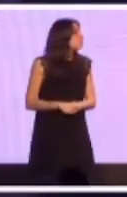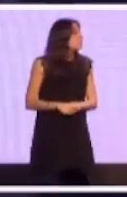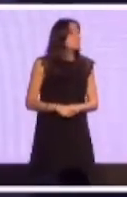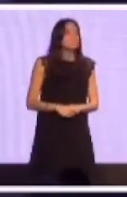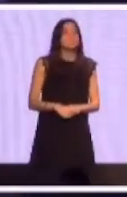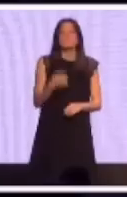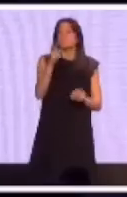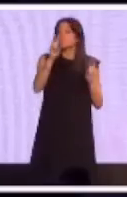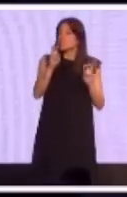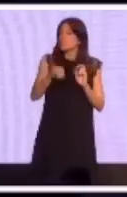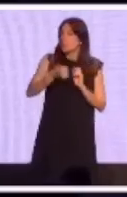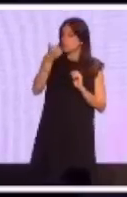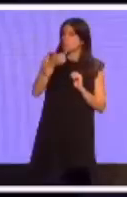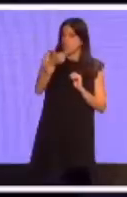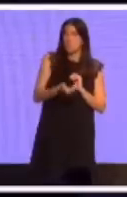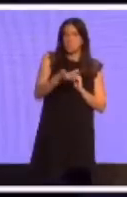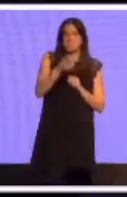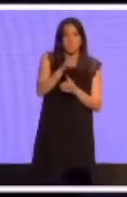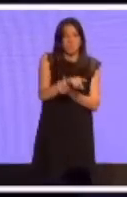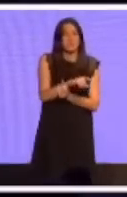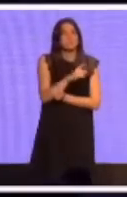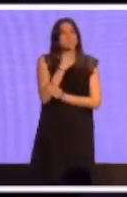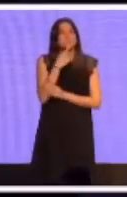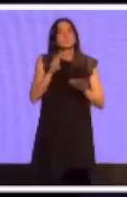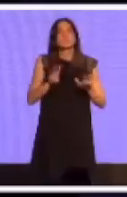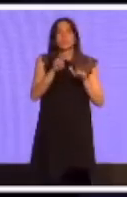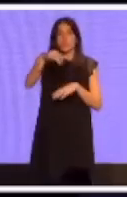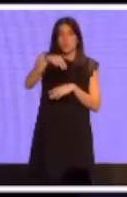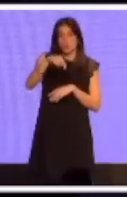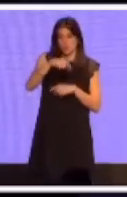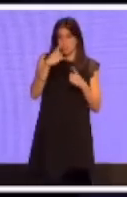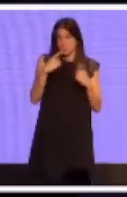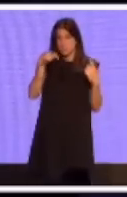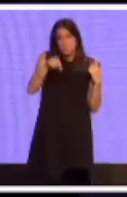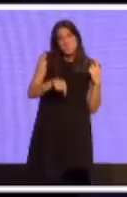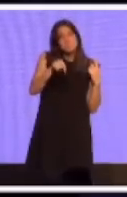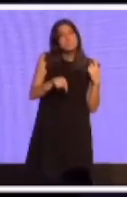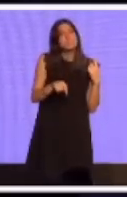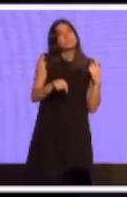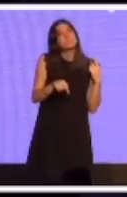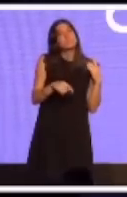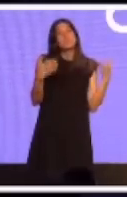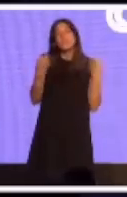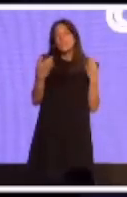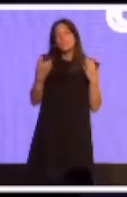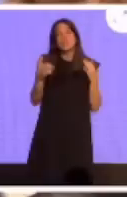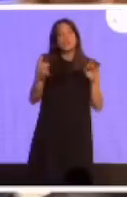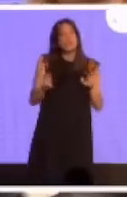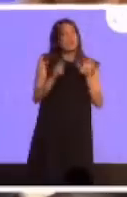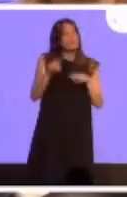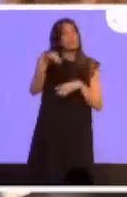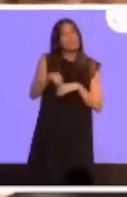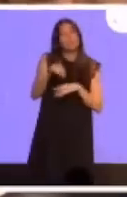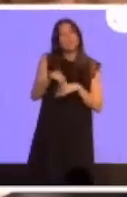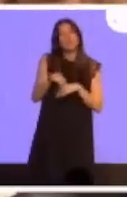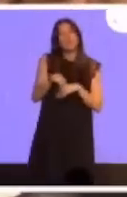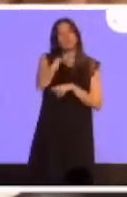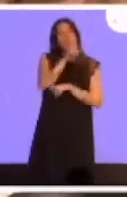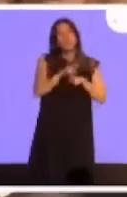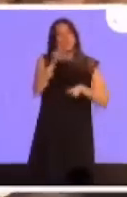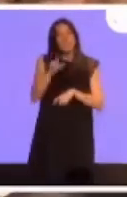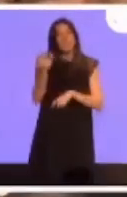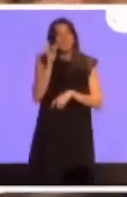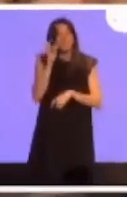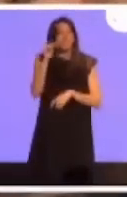y una cuestión más importante este 8 de marzo tiene que ser el 8 de marzo de las mujeres